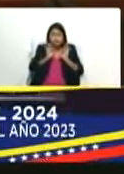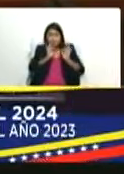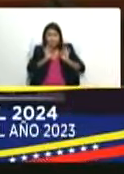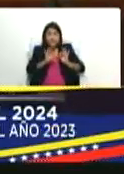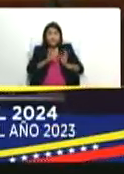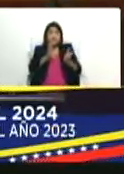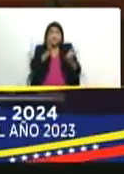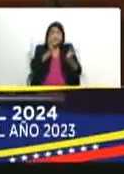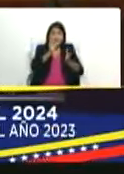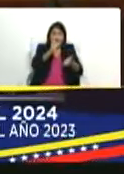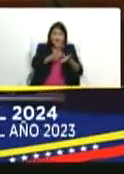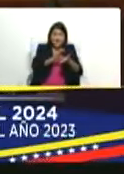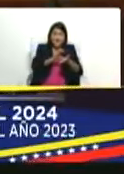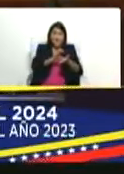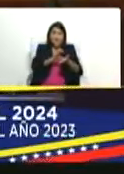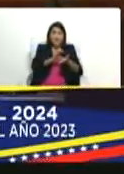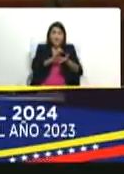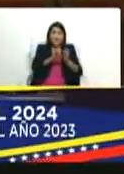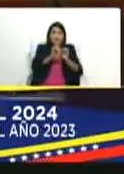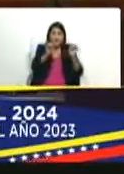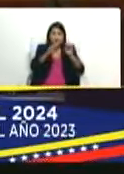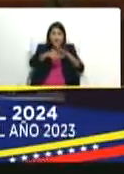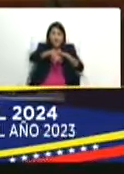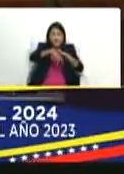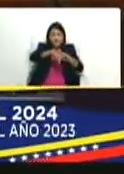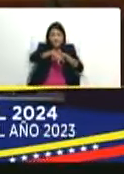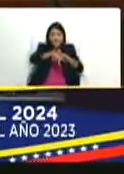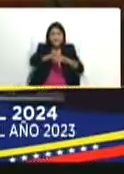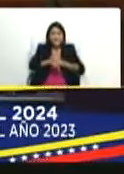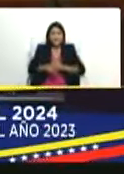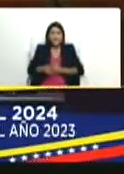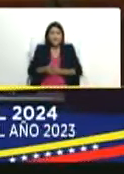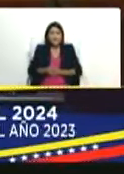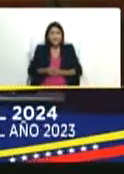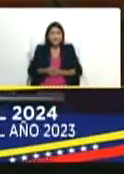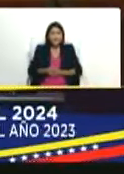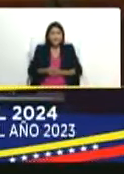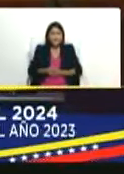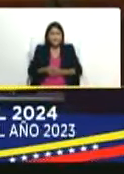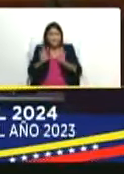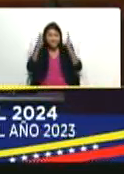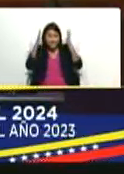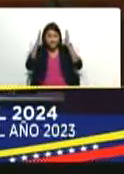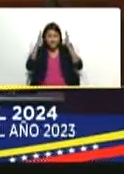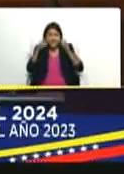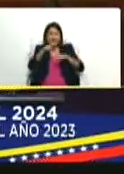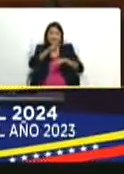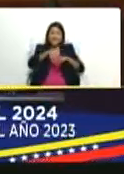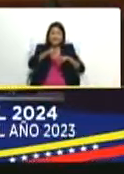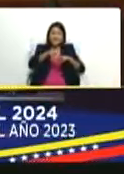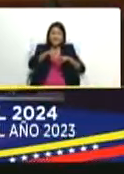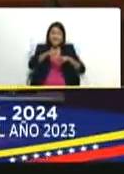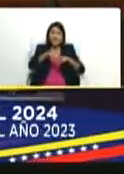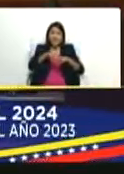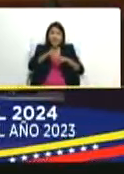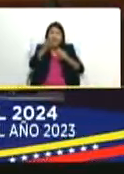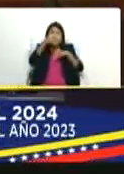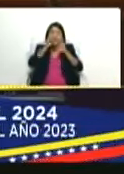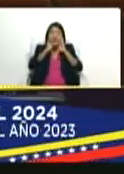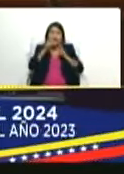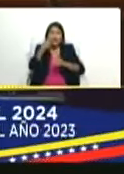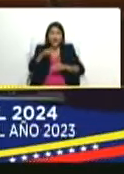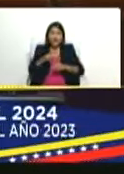Educación Inicial Paula María Nieves, nuestro consentido, que es donde nuestros niños y niñas son